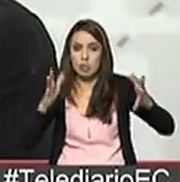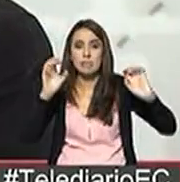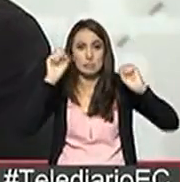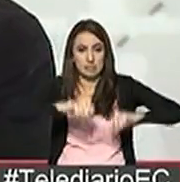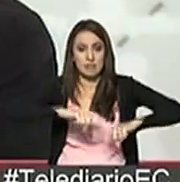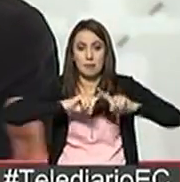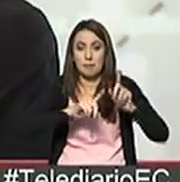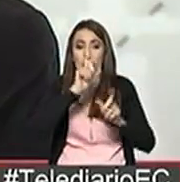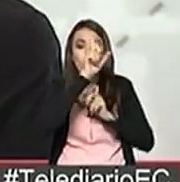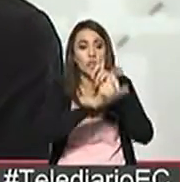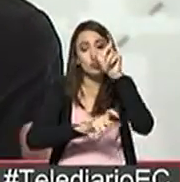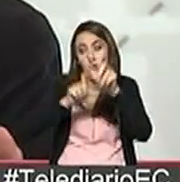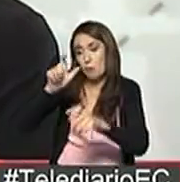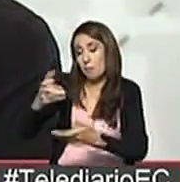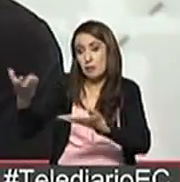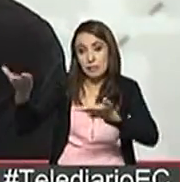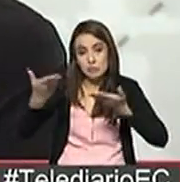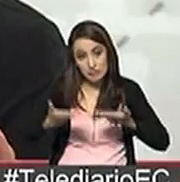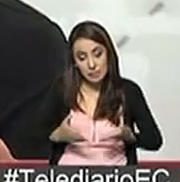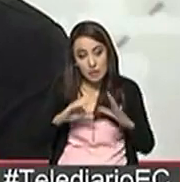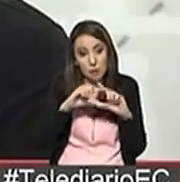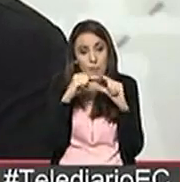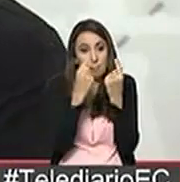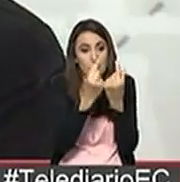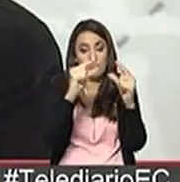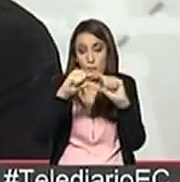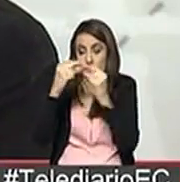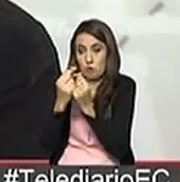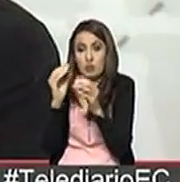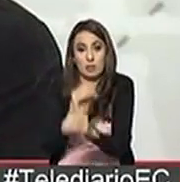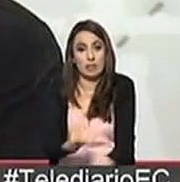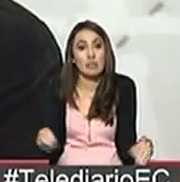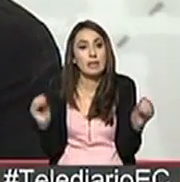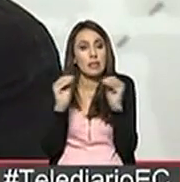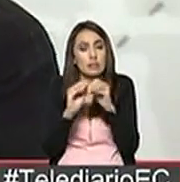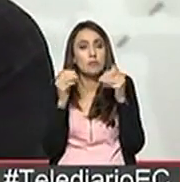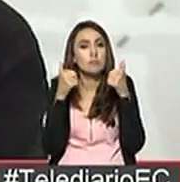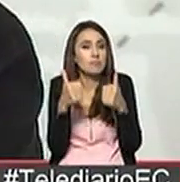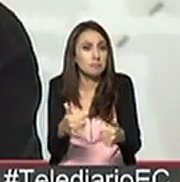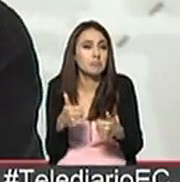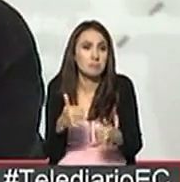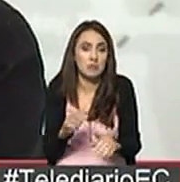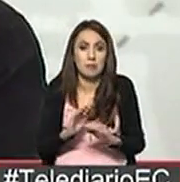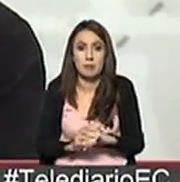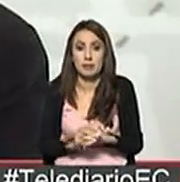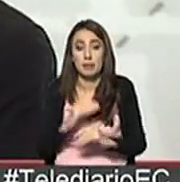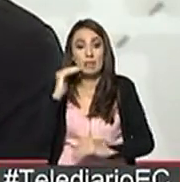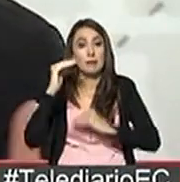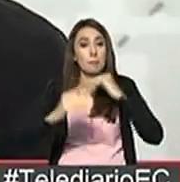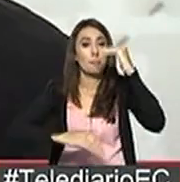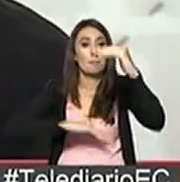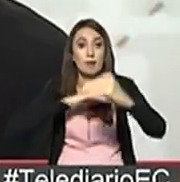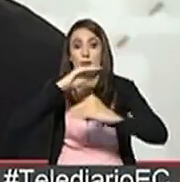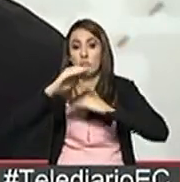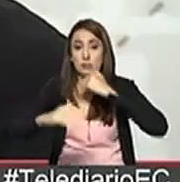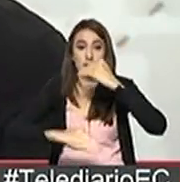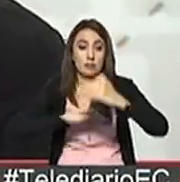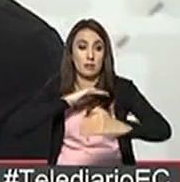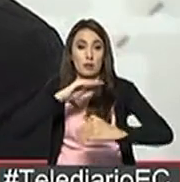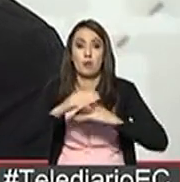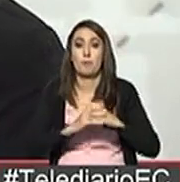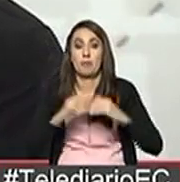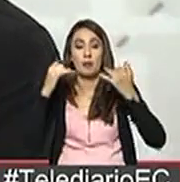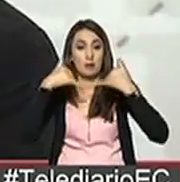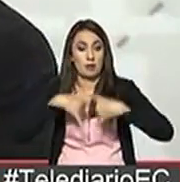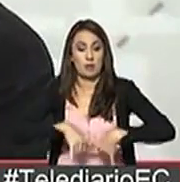hay gente que con cervecerías que producen tal vez de 100 a 400 litros al mes. Ajá. Entonces, nosotros, el proceso de solicitud de